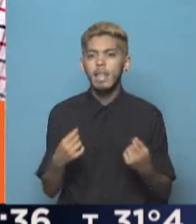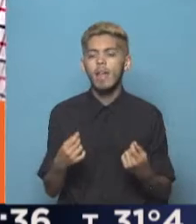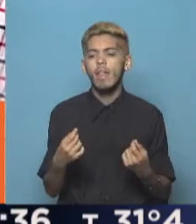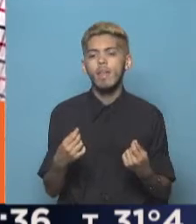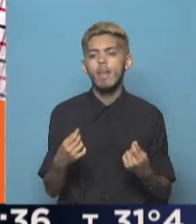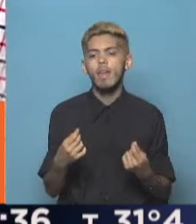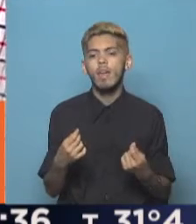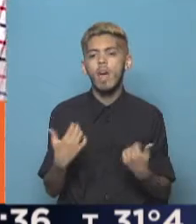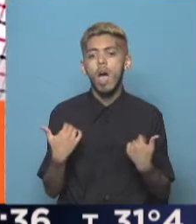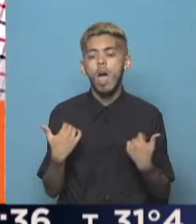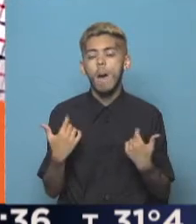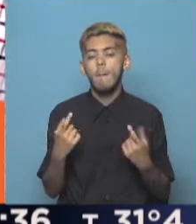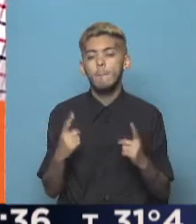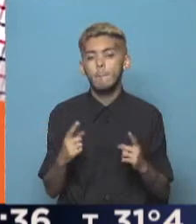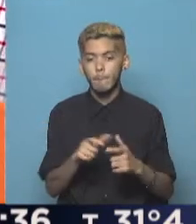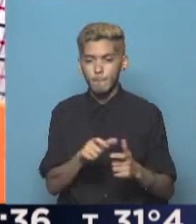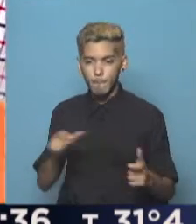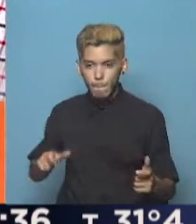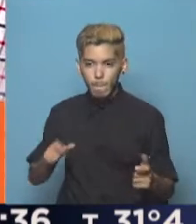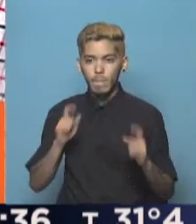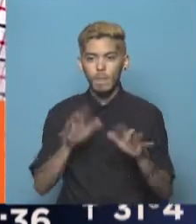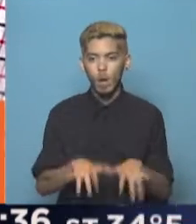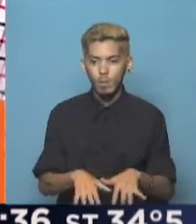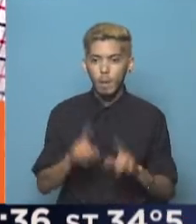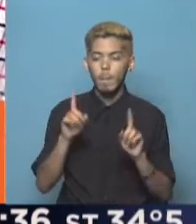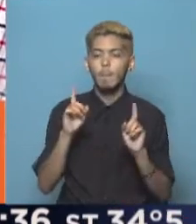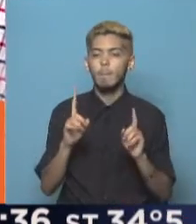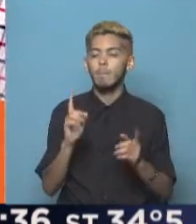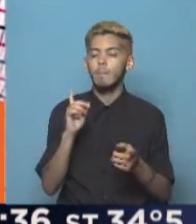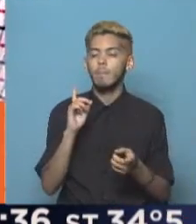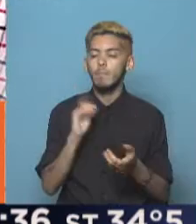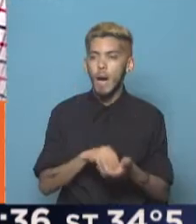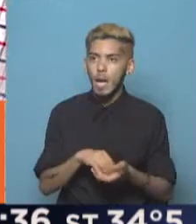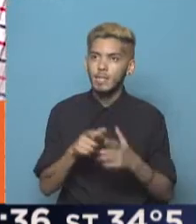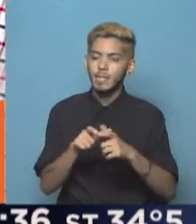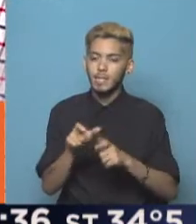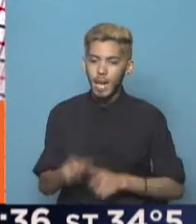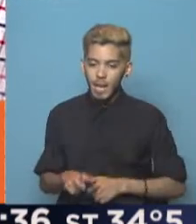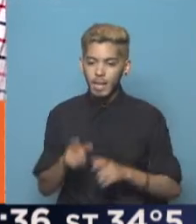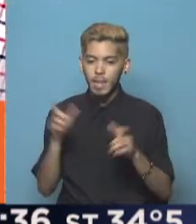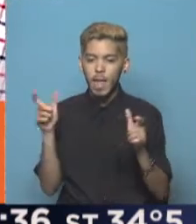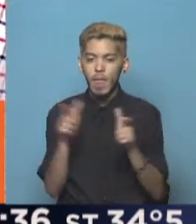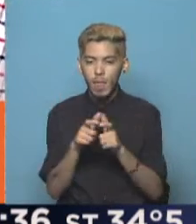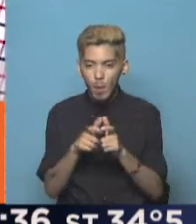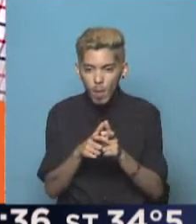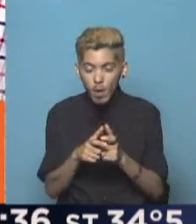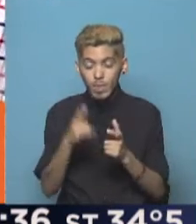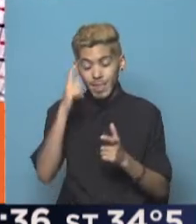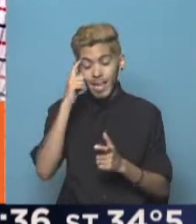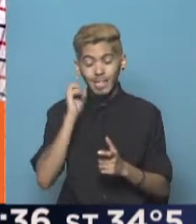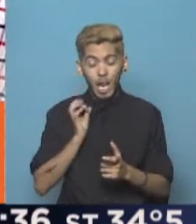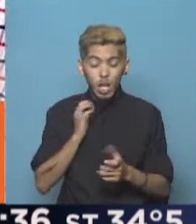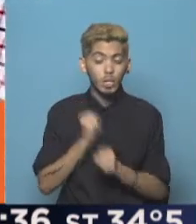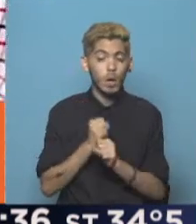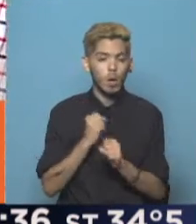externas de las computadoras, más todas las tarjetas de video, donde teníamos casi 10 años de trabajo de video y mucha